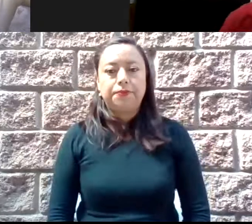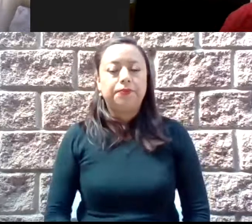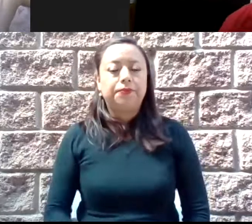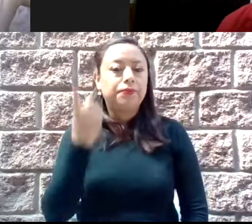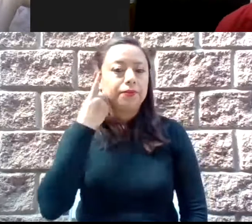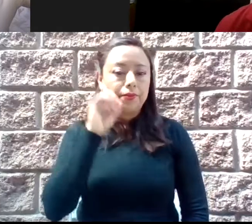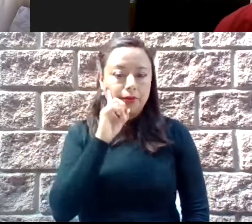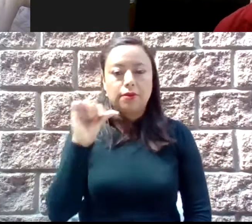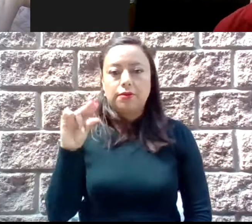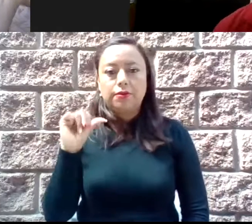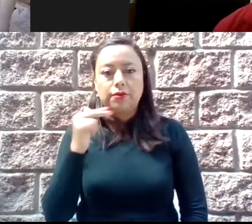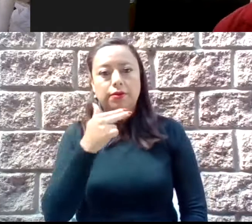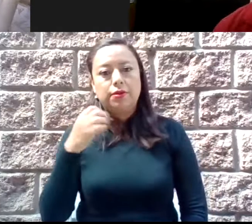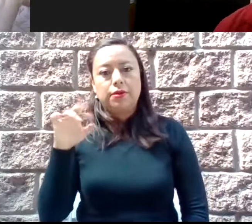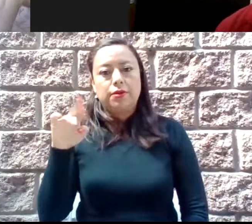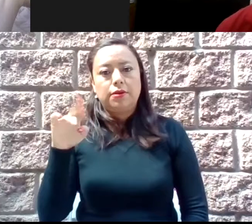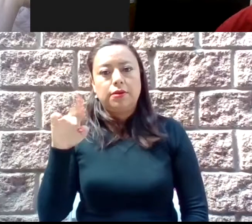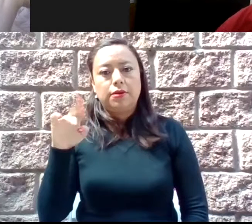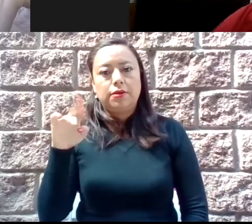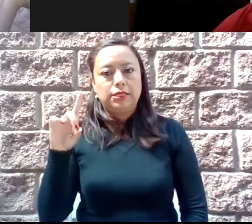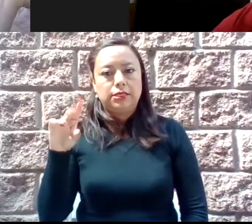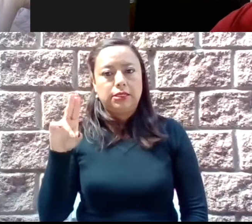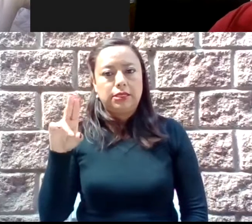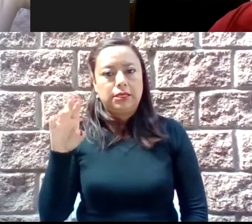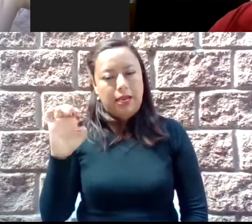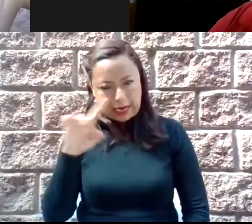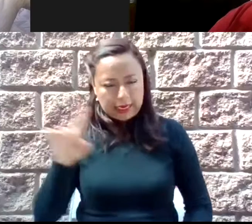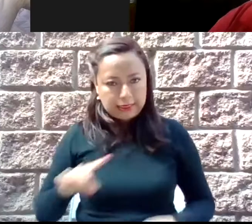Cristina Hernández Trejo. Ana Hernández, a favor.